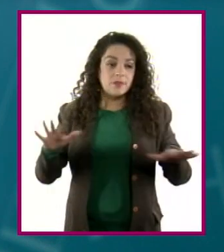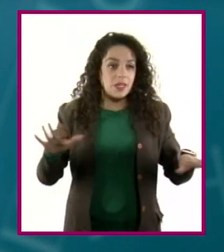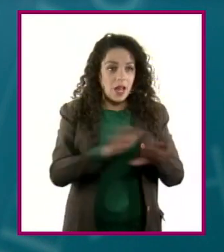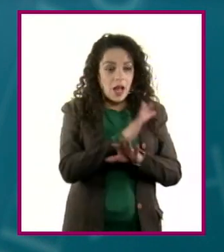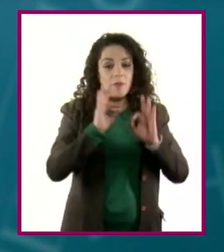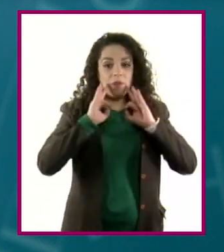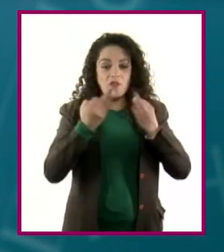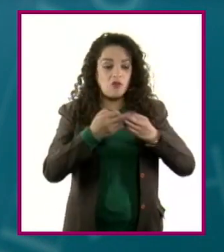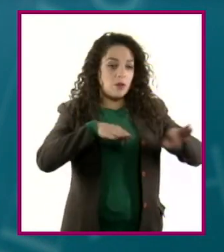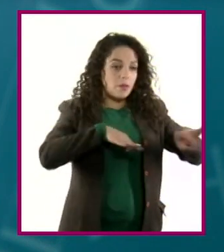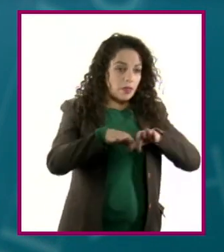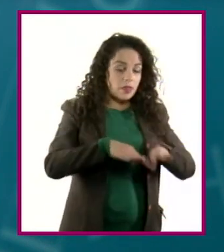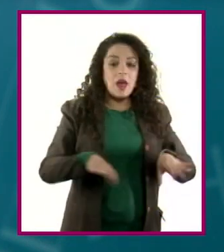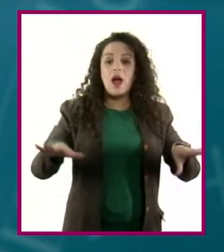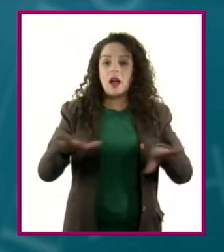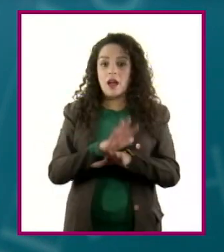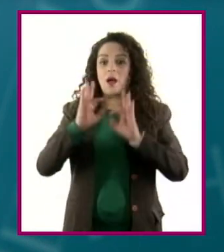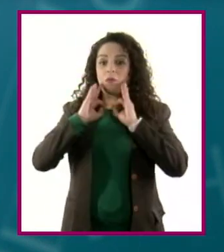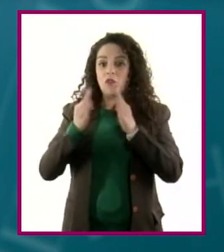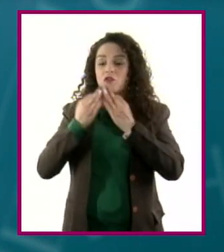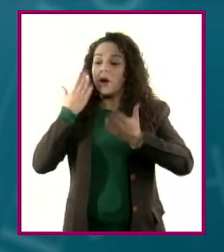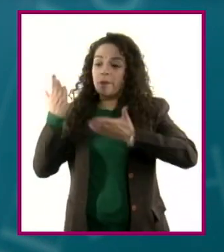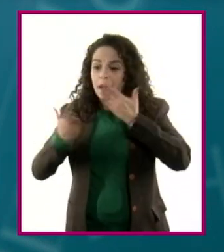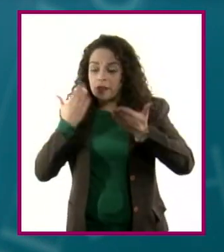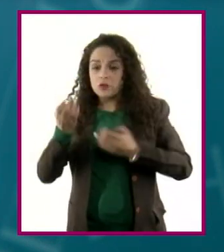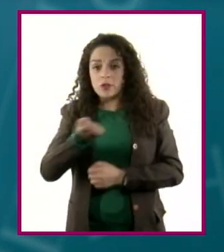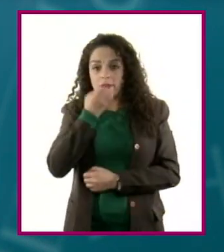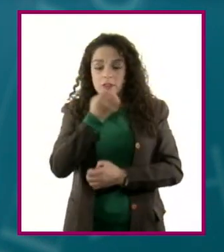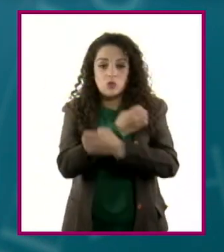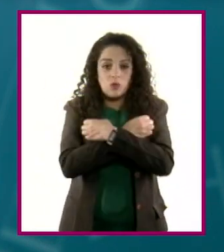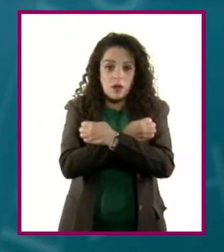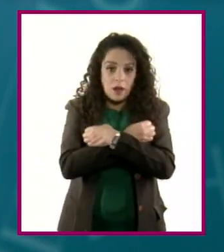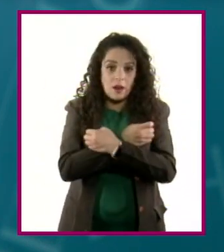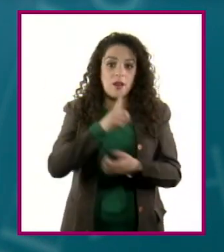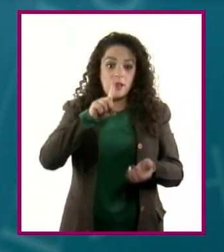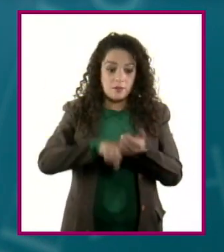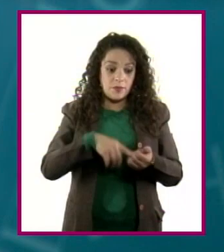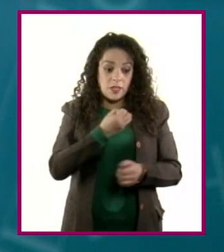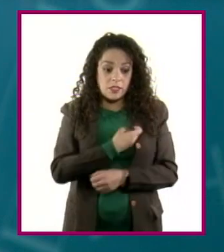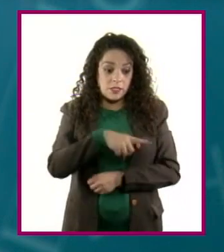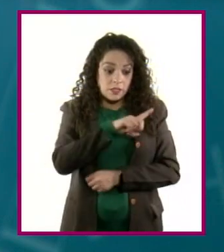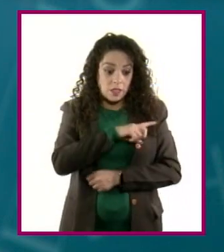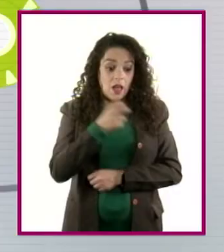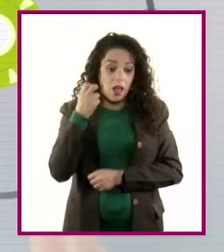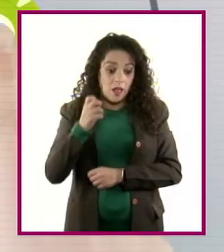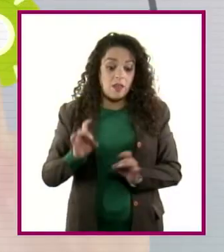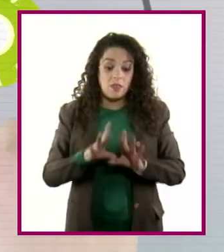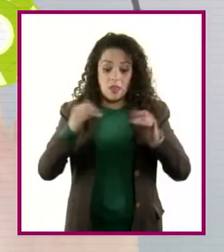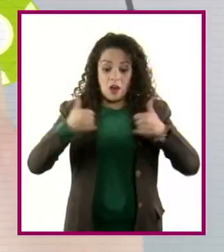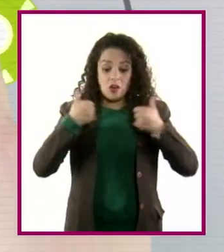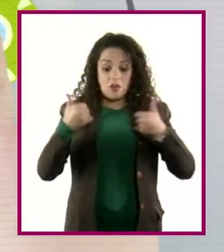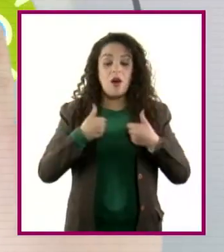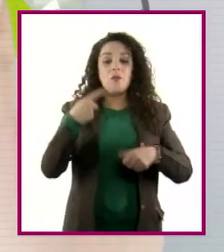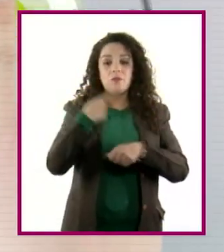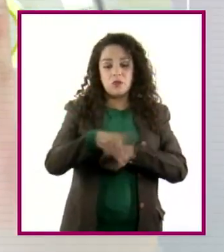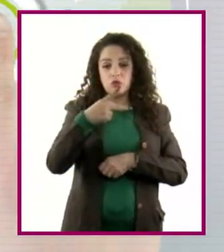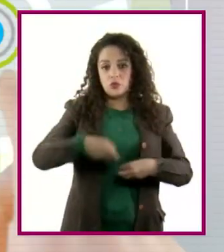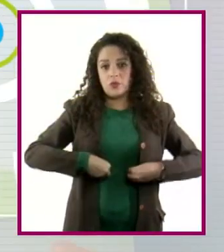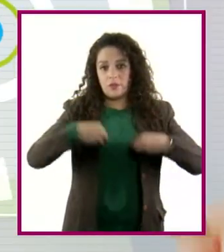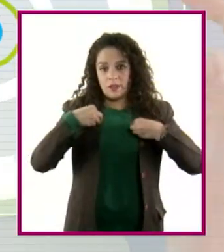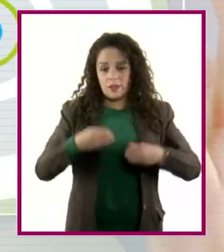y la educación y los efectos de la salud y la convivencia que afectan las condiciones de la vida de la juventud.